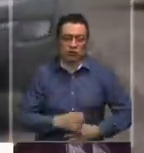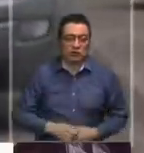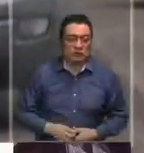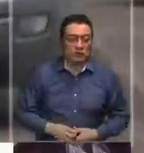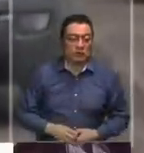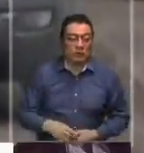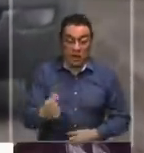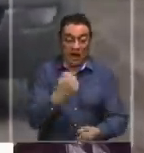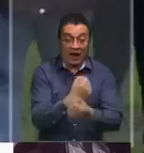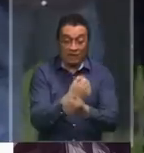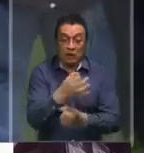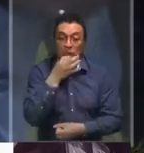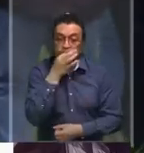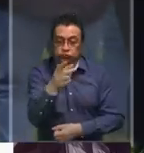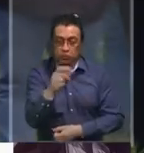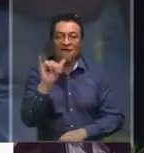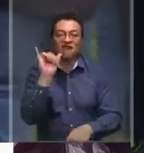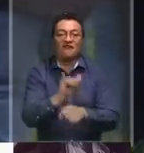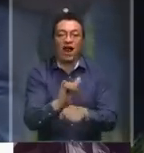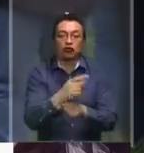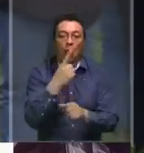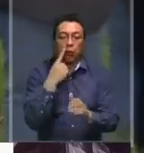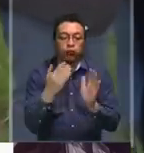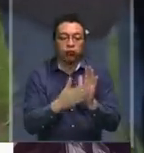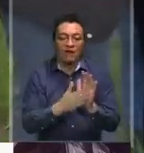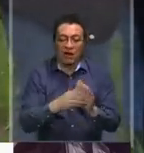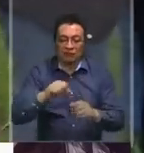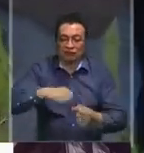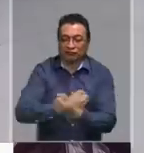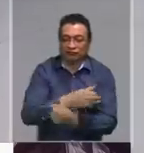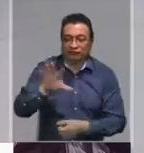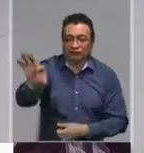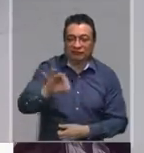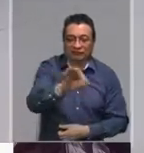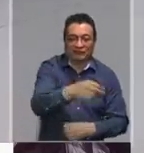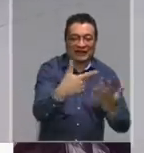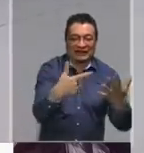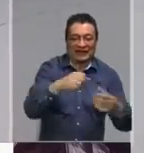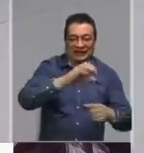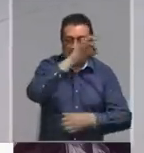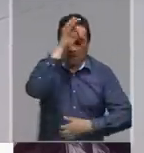fue acusado de falsear pruebas para encarcelarlo junto a otros 7 comuneros.